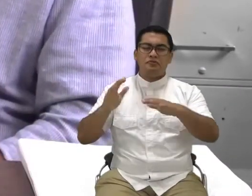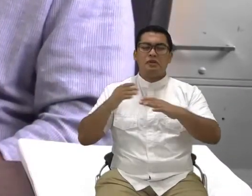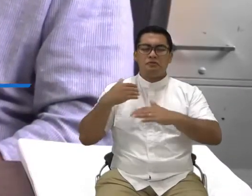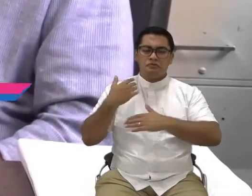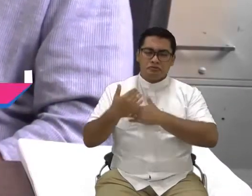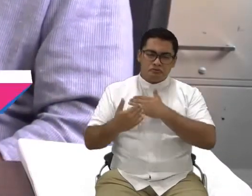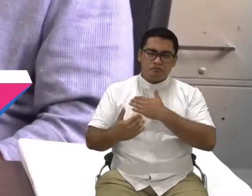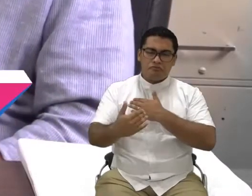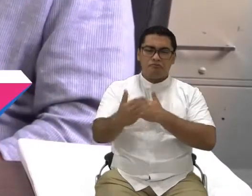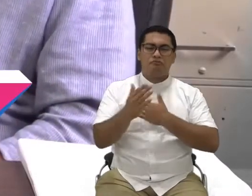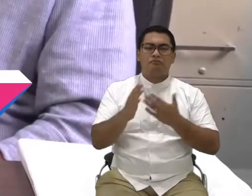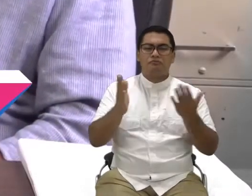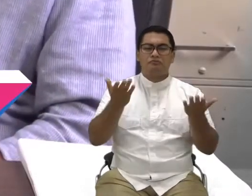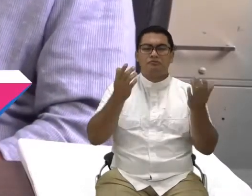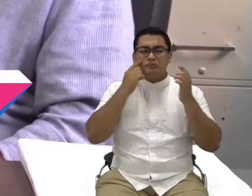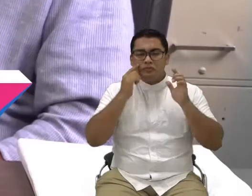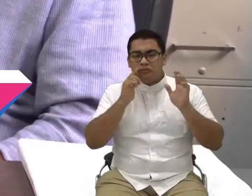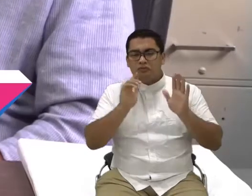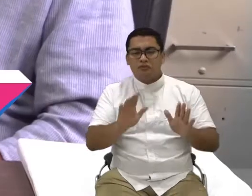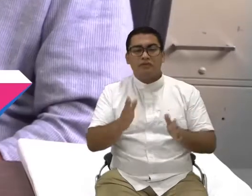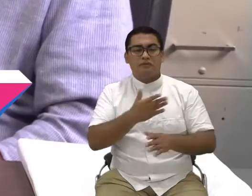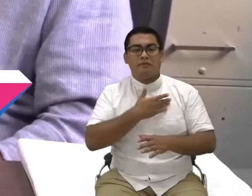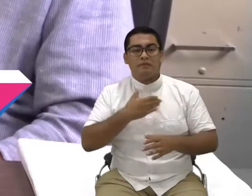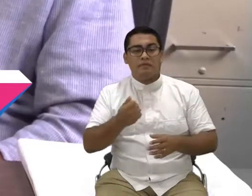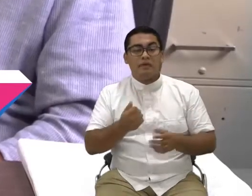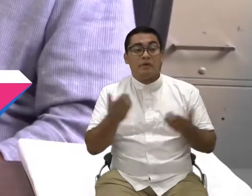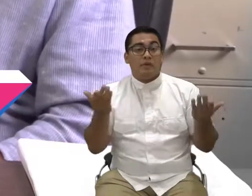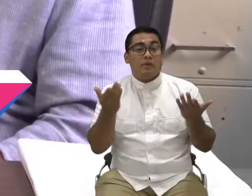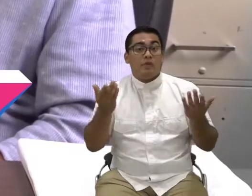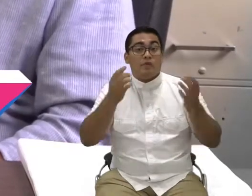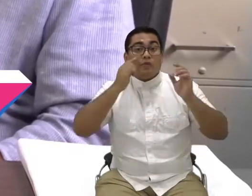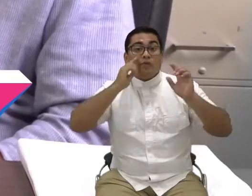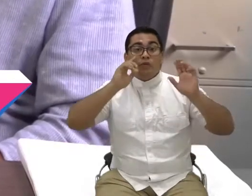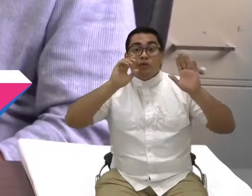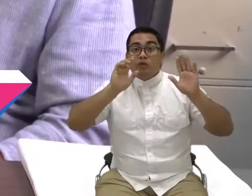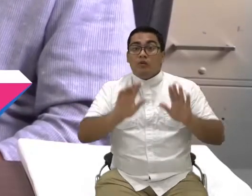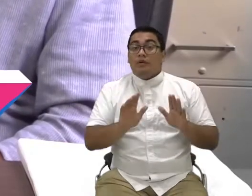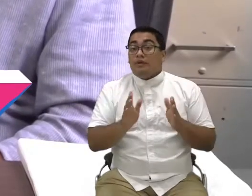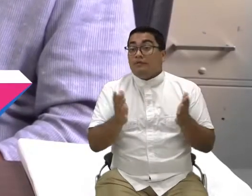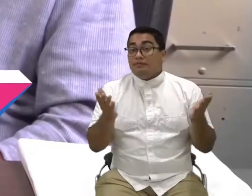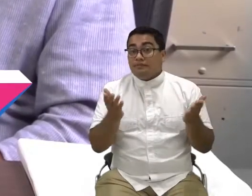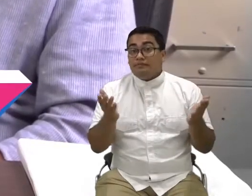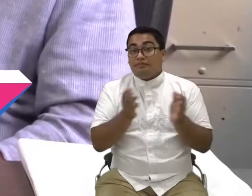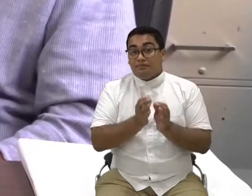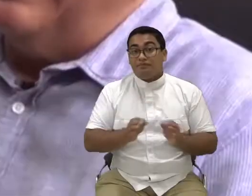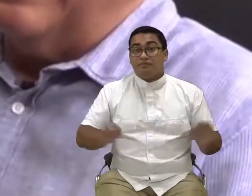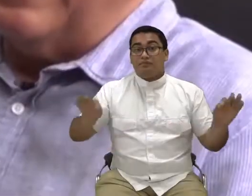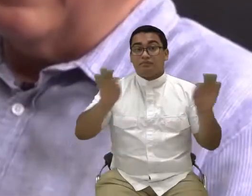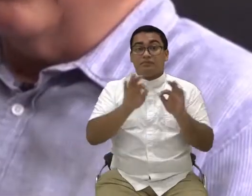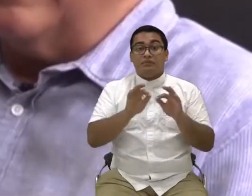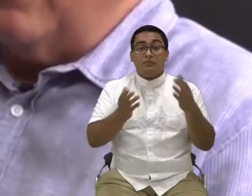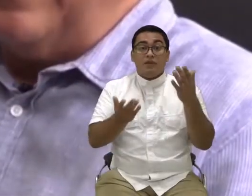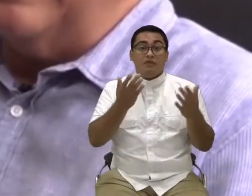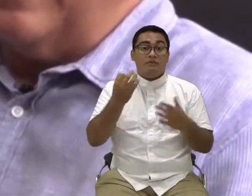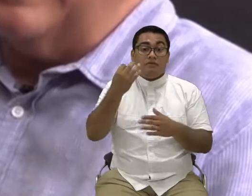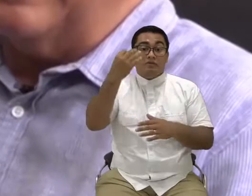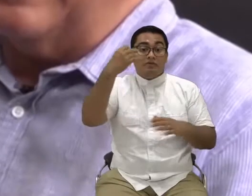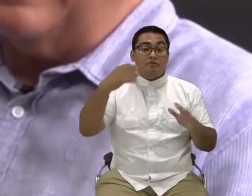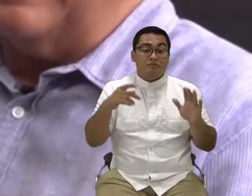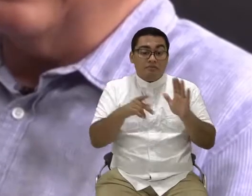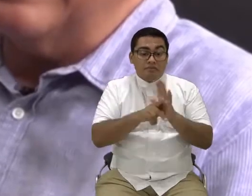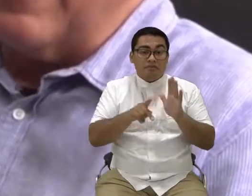y para buscar mejores alternativas y mejores opciones para prevenir en ese caso las